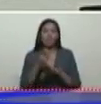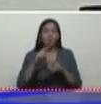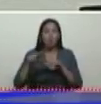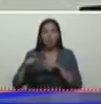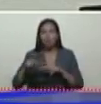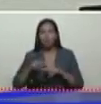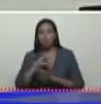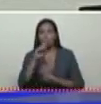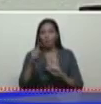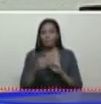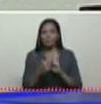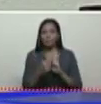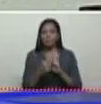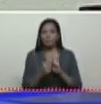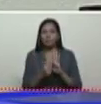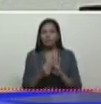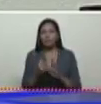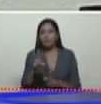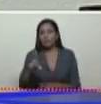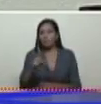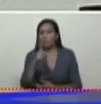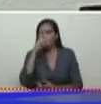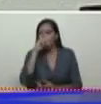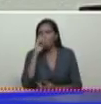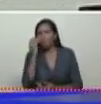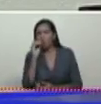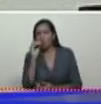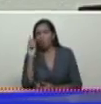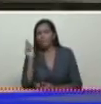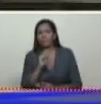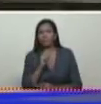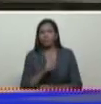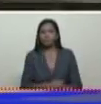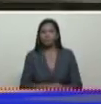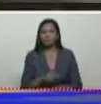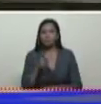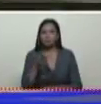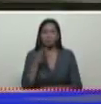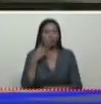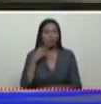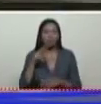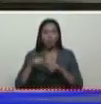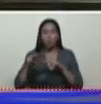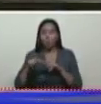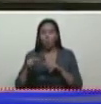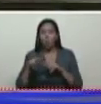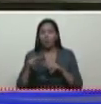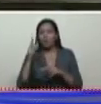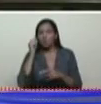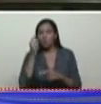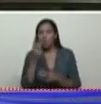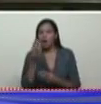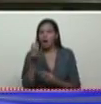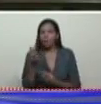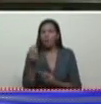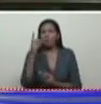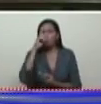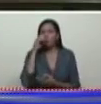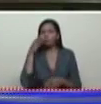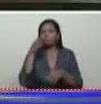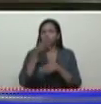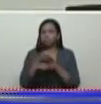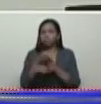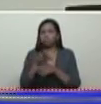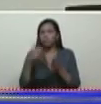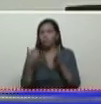cumplen el año o ¿de qué edad nacen? Hay que llevar a los niños, es muy importante. ¿Cuál es la edad para llevar a los niños y a las niñas?